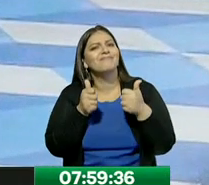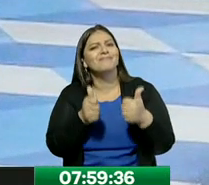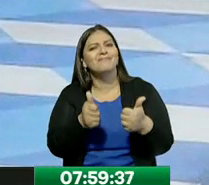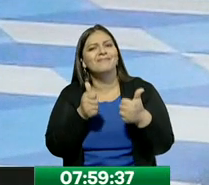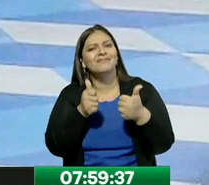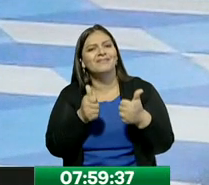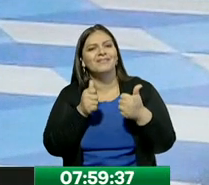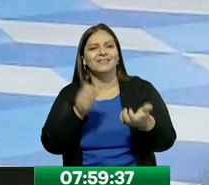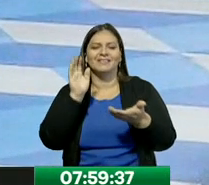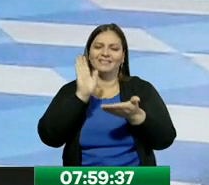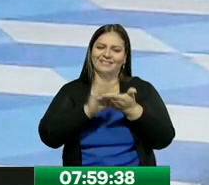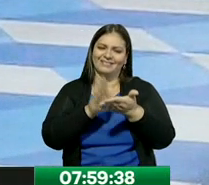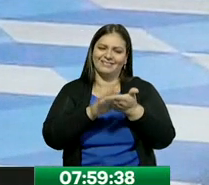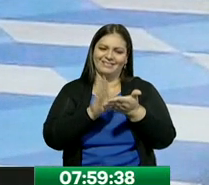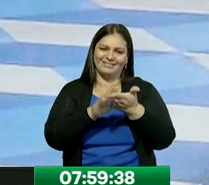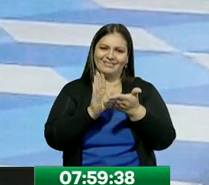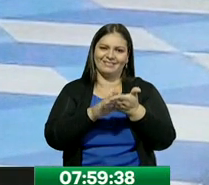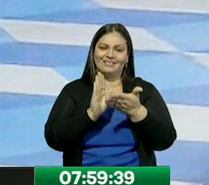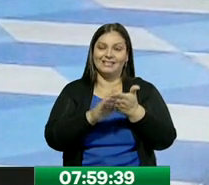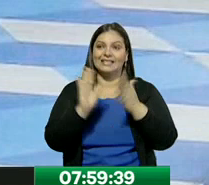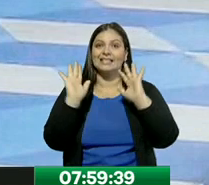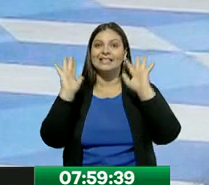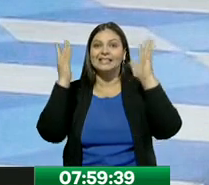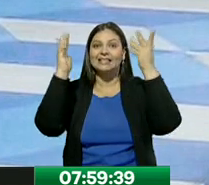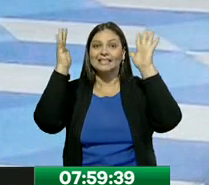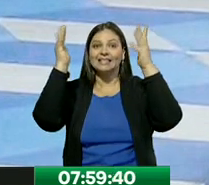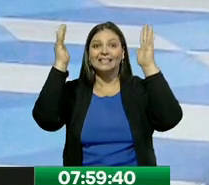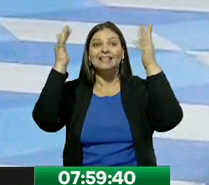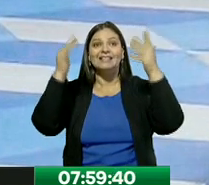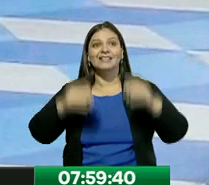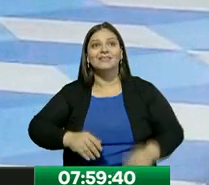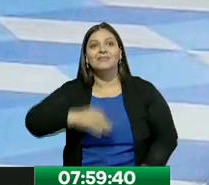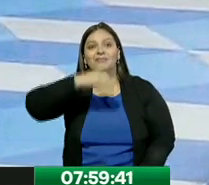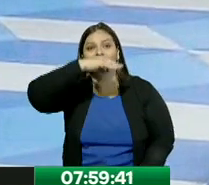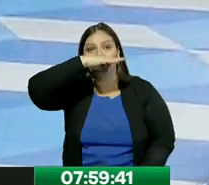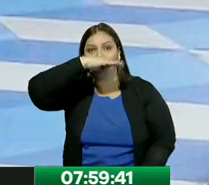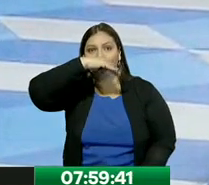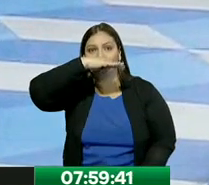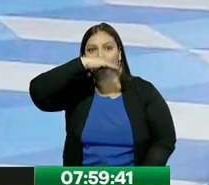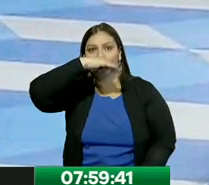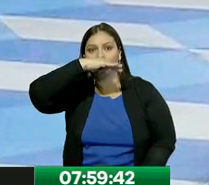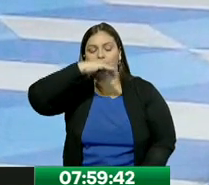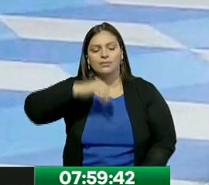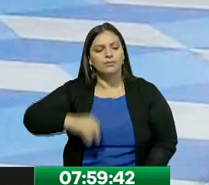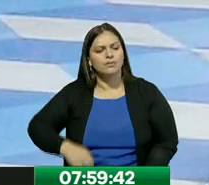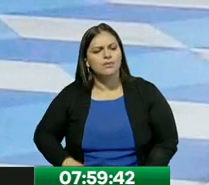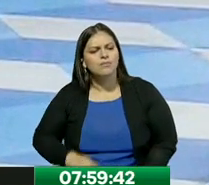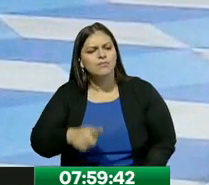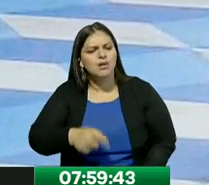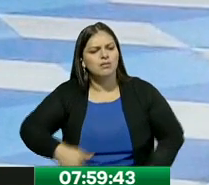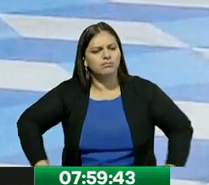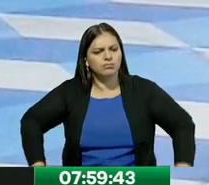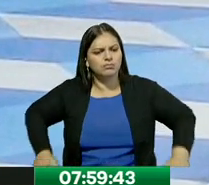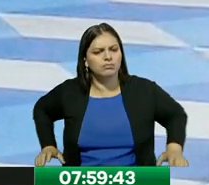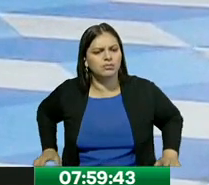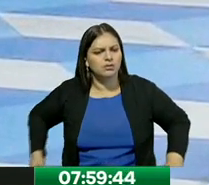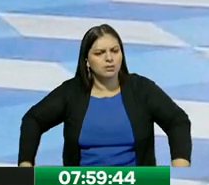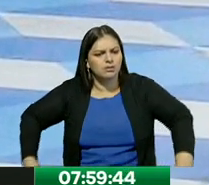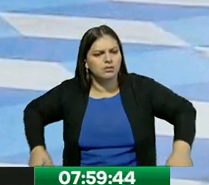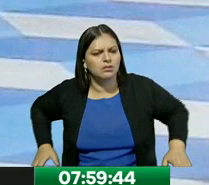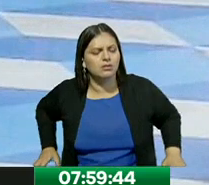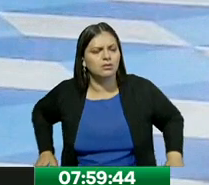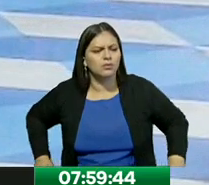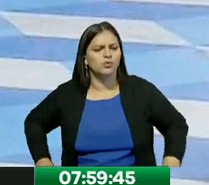por parte de eso. Aplausos van por un agente de la ATM precisamente que está llevando o ayudando a